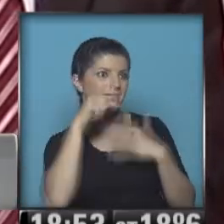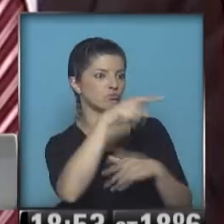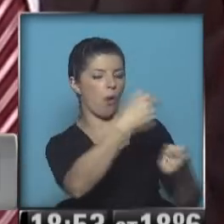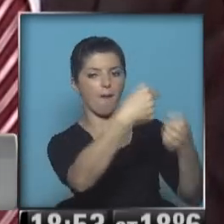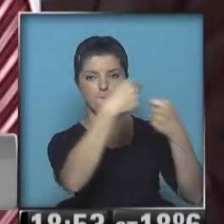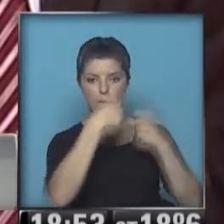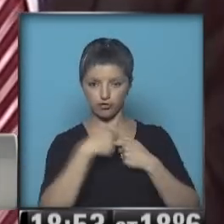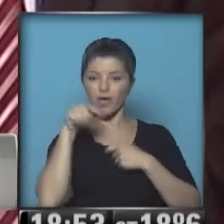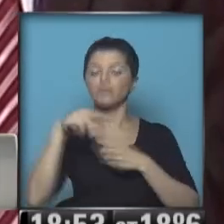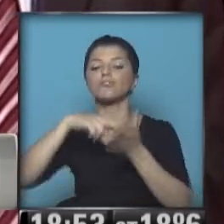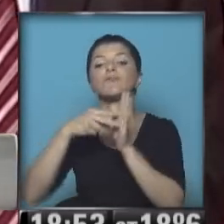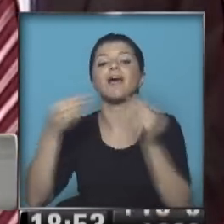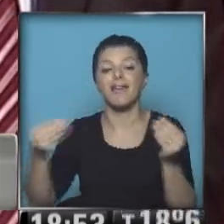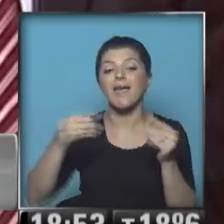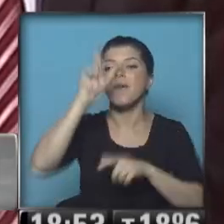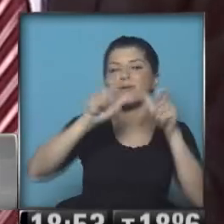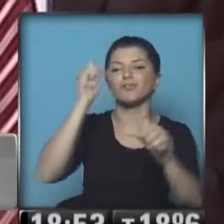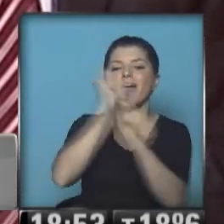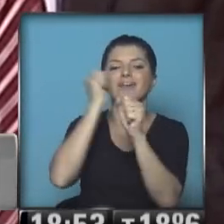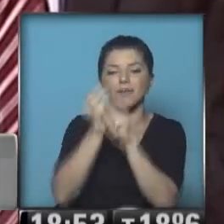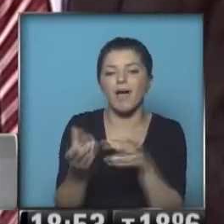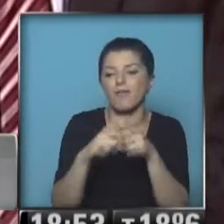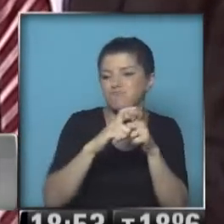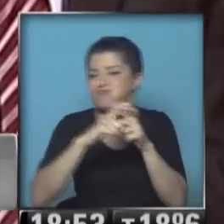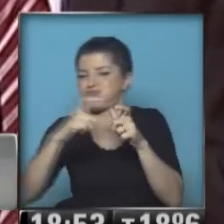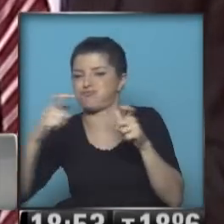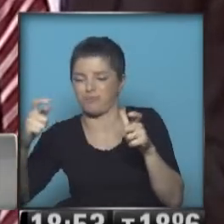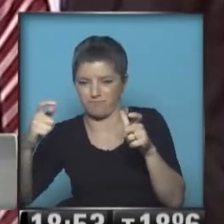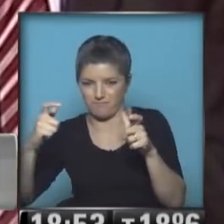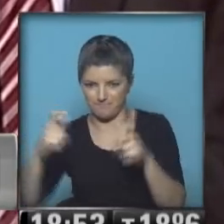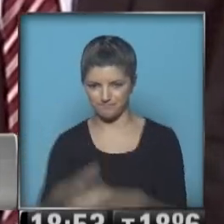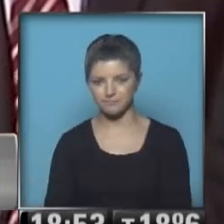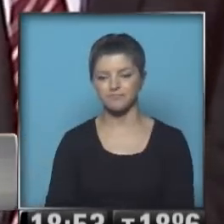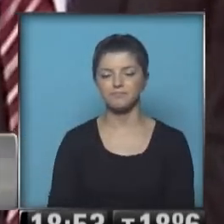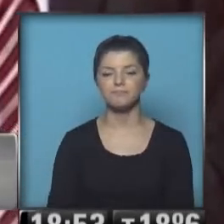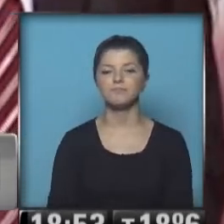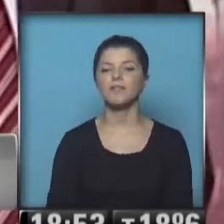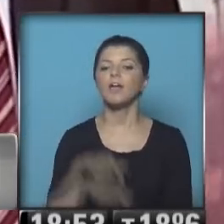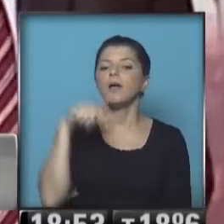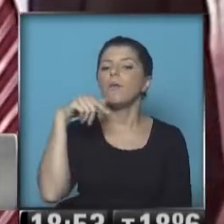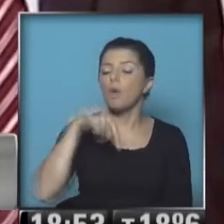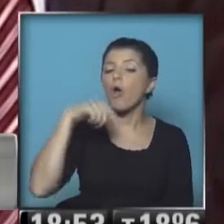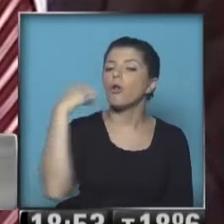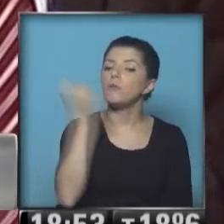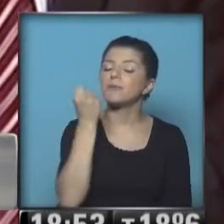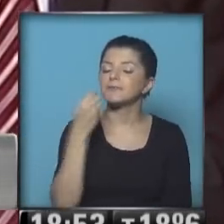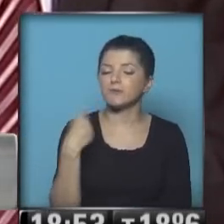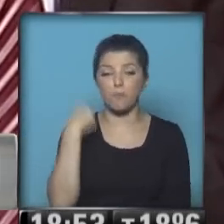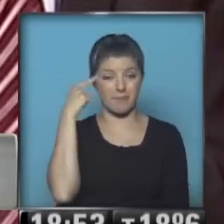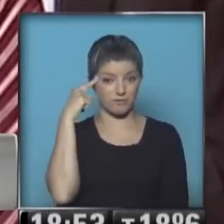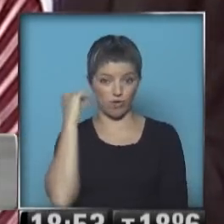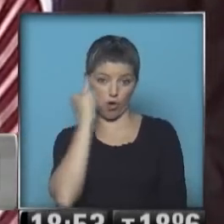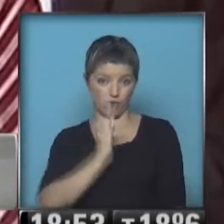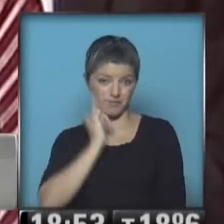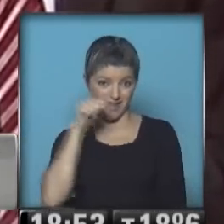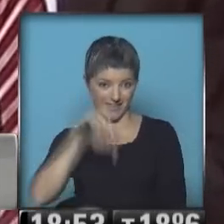puestos de trabajo y, por supuesto, una potencialidad para la logística de nuestra ciudad. Lo importante, señora presidenta, me parecía que es el marcar esto,